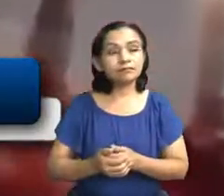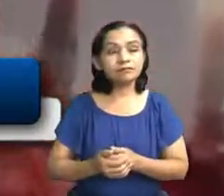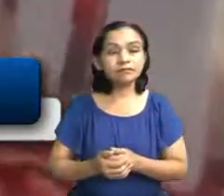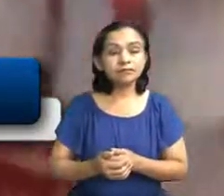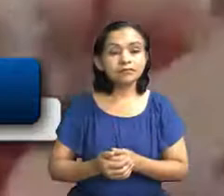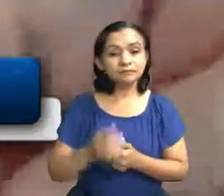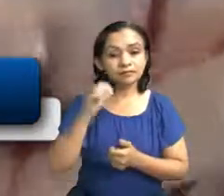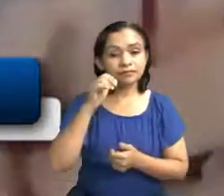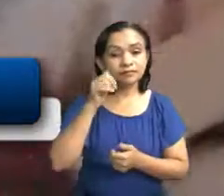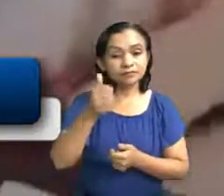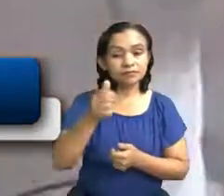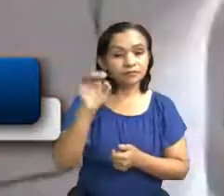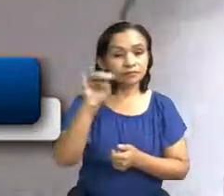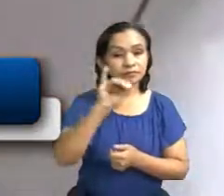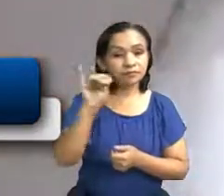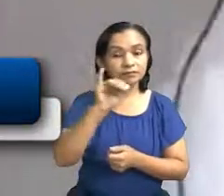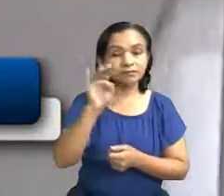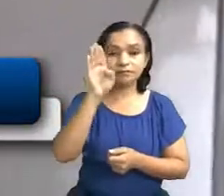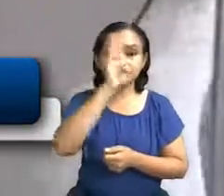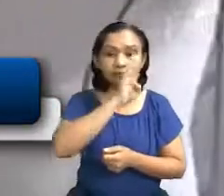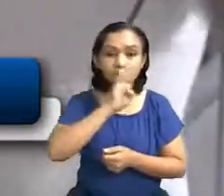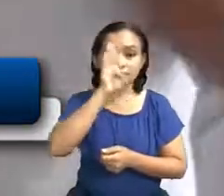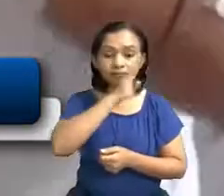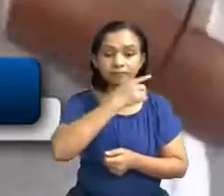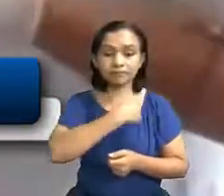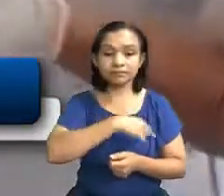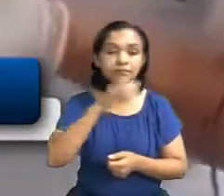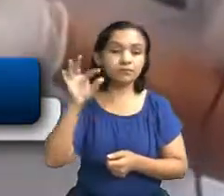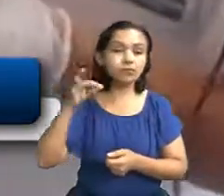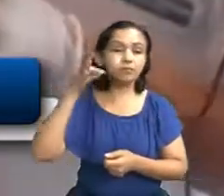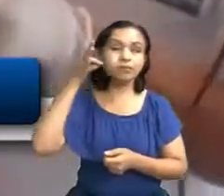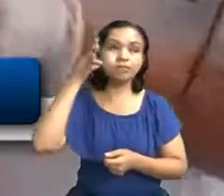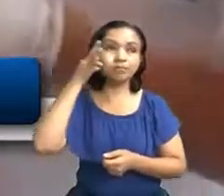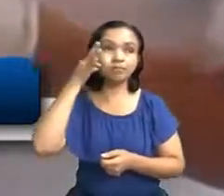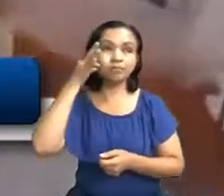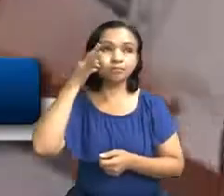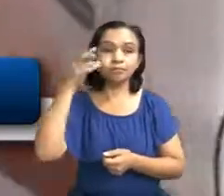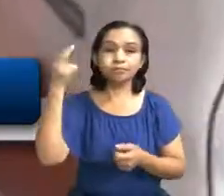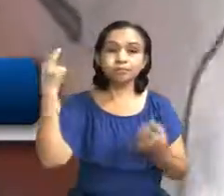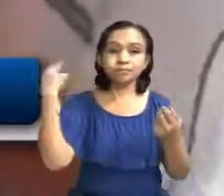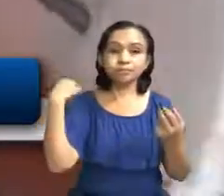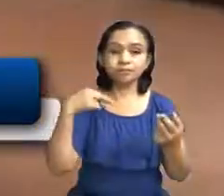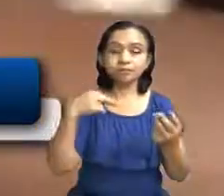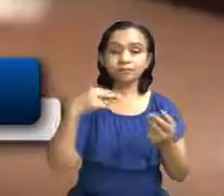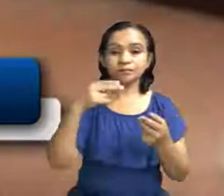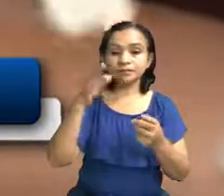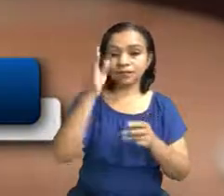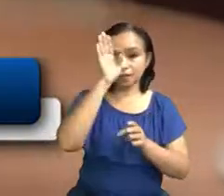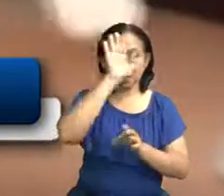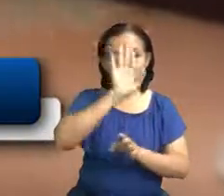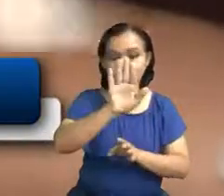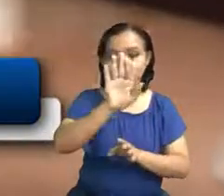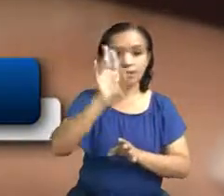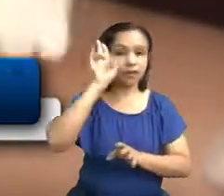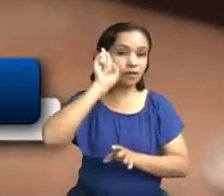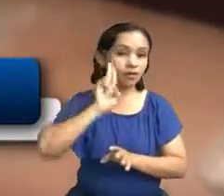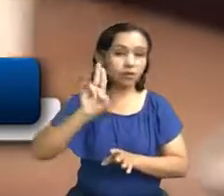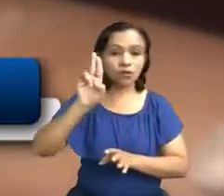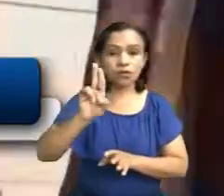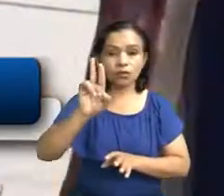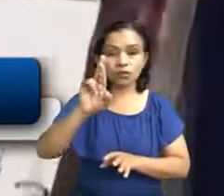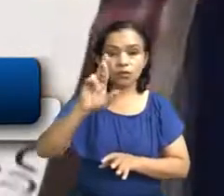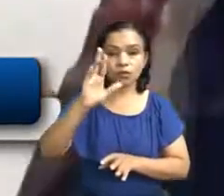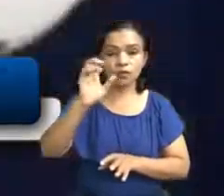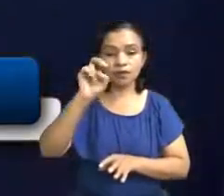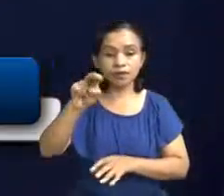Para mañana miércoles estamos en Bluefield, en la Escuela Normal de Maestros, que es frente a la Huracán, allá en Bluefield, ¿verdad? Y vamos a estar